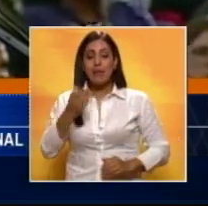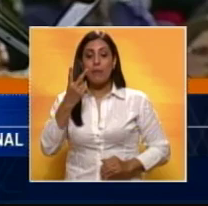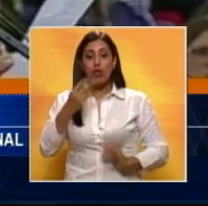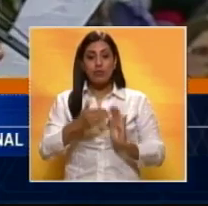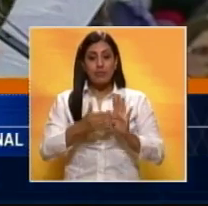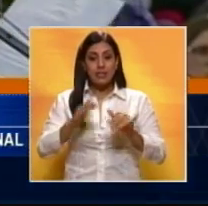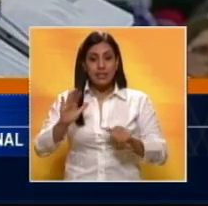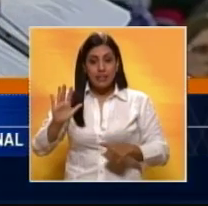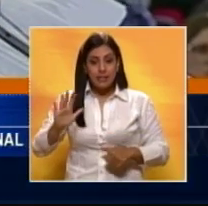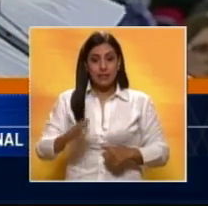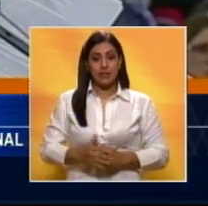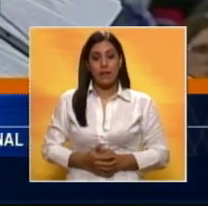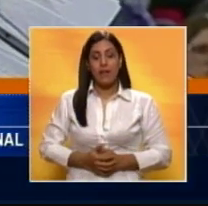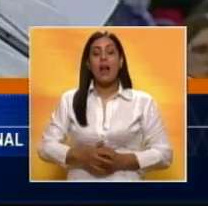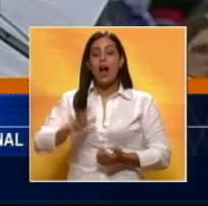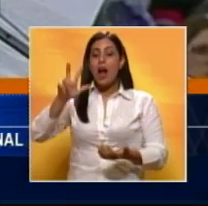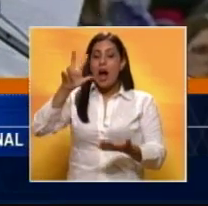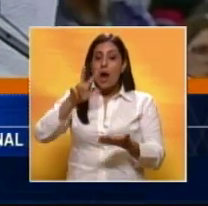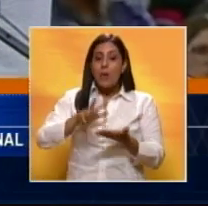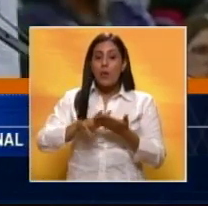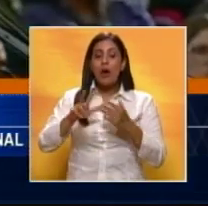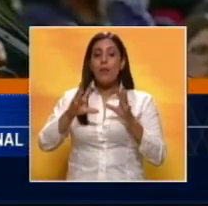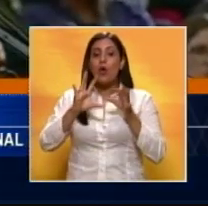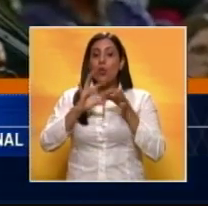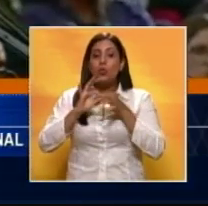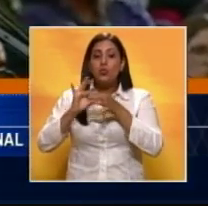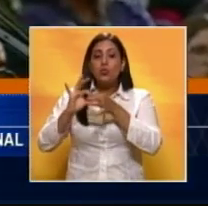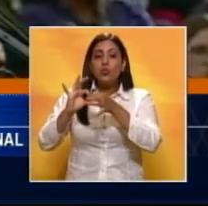del 2015 fue aprobada por